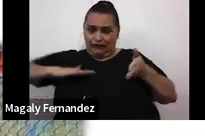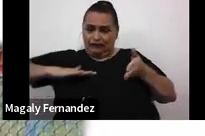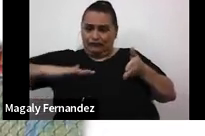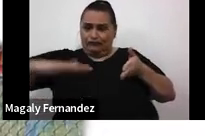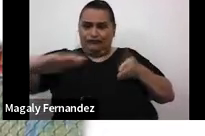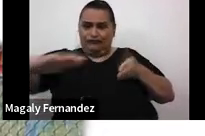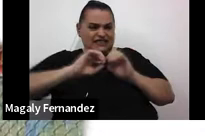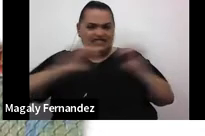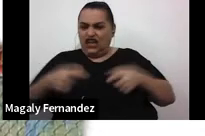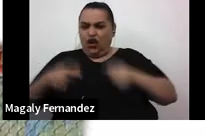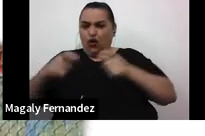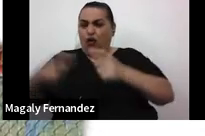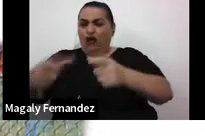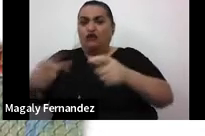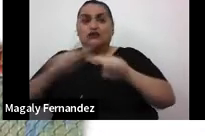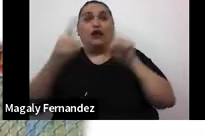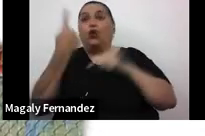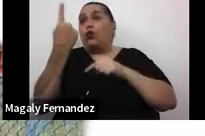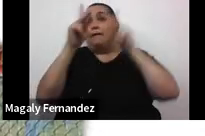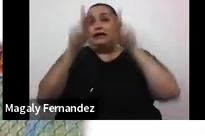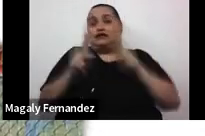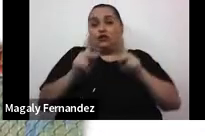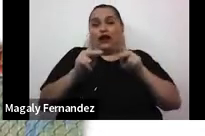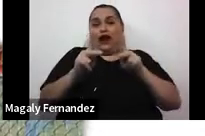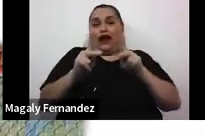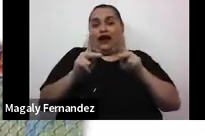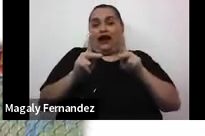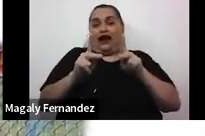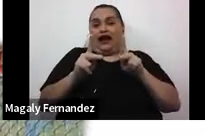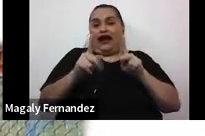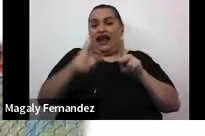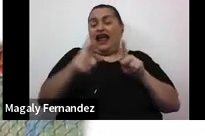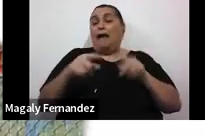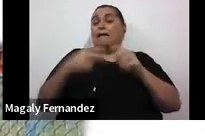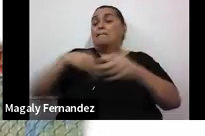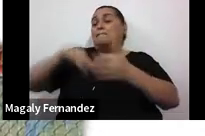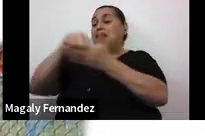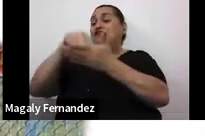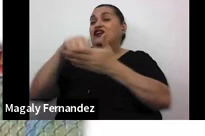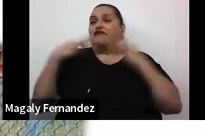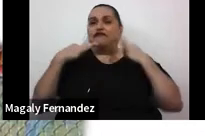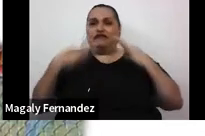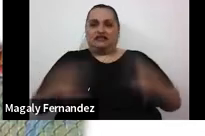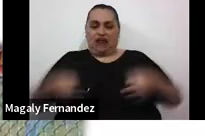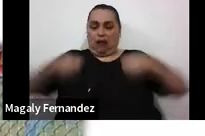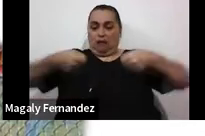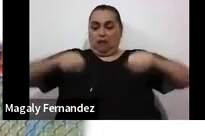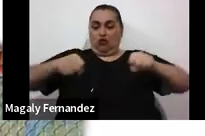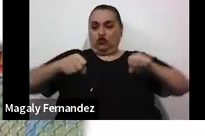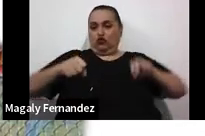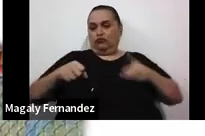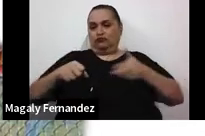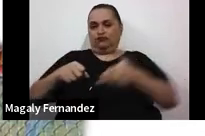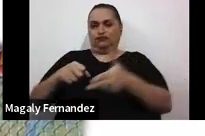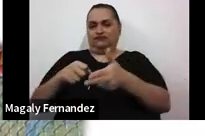huecos Pero alguien tiene Aquí hay una barrera física no esta moto que atravesaron en la en la acera